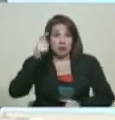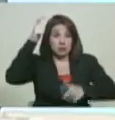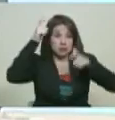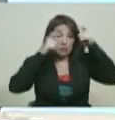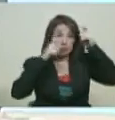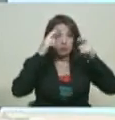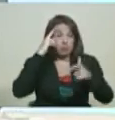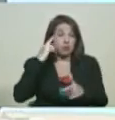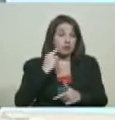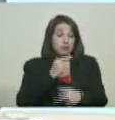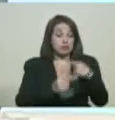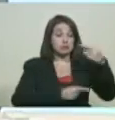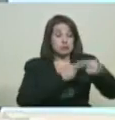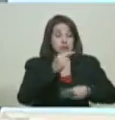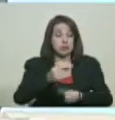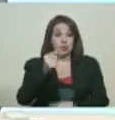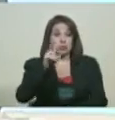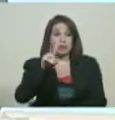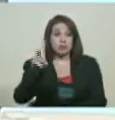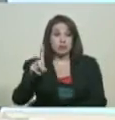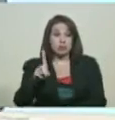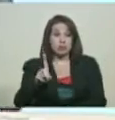bolivarianismo del siglo 21